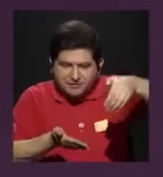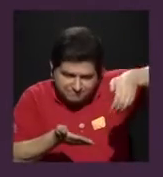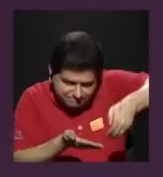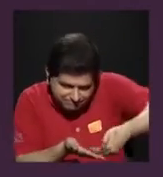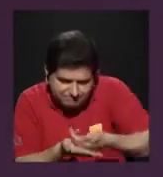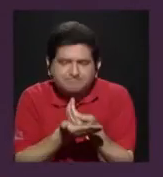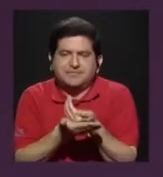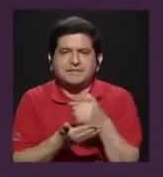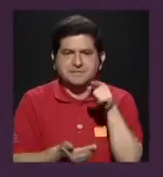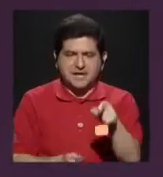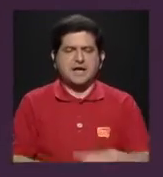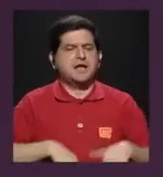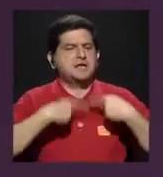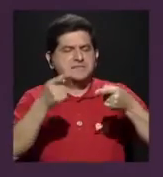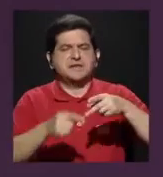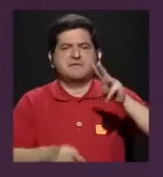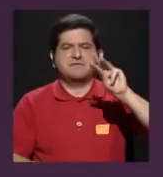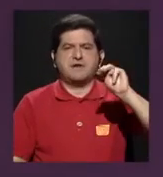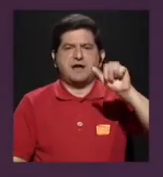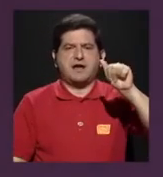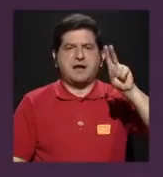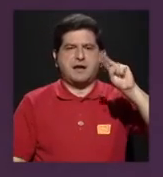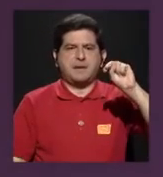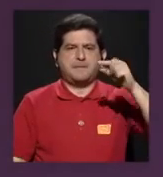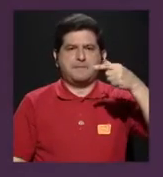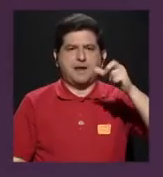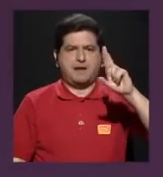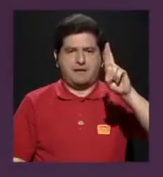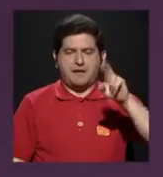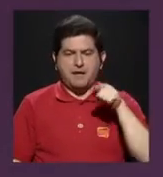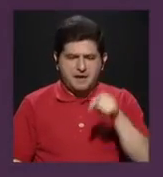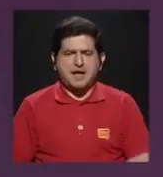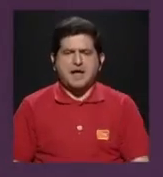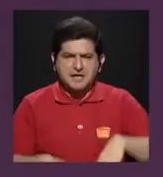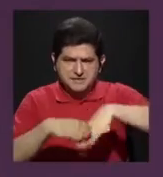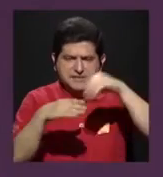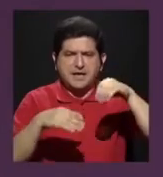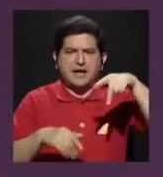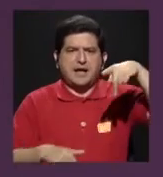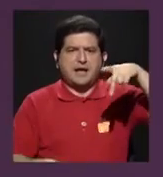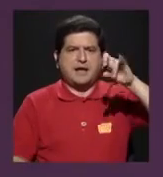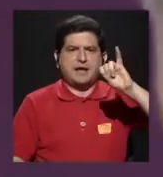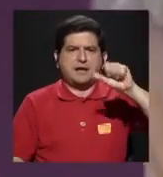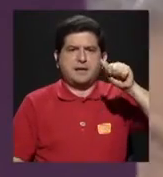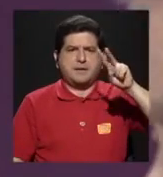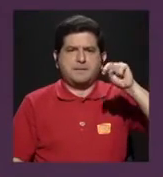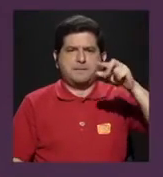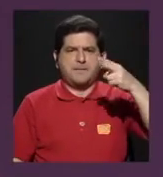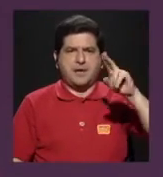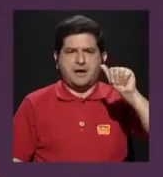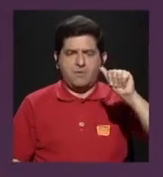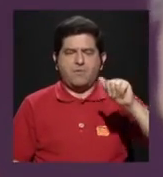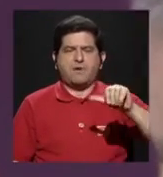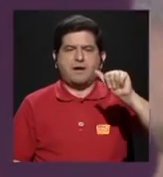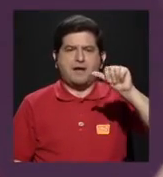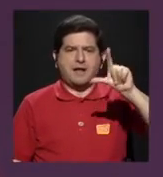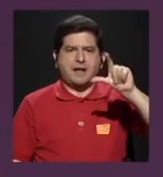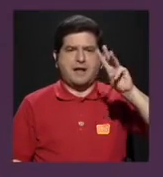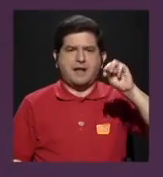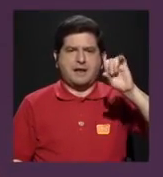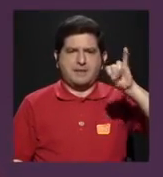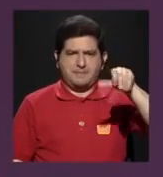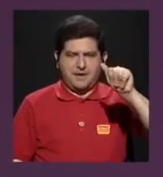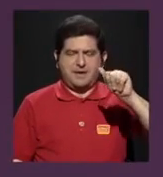¿verdad?, moluscos, ir a los manglares, sacar pianguas, almejas, mejillones,